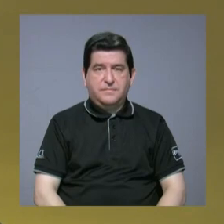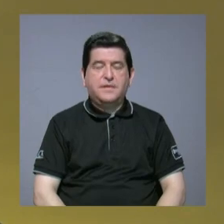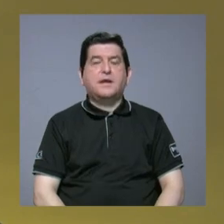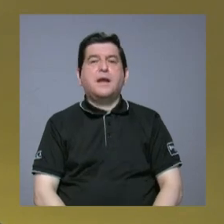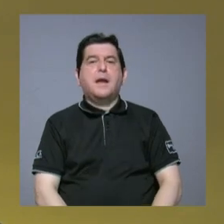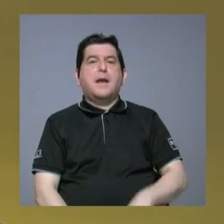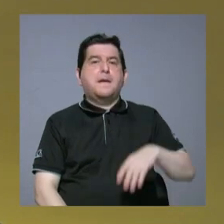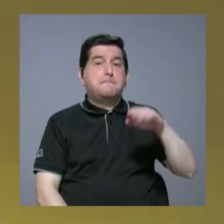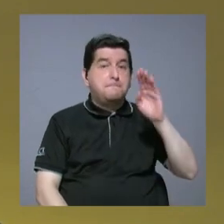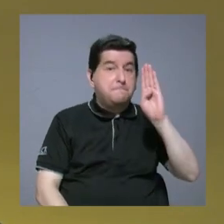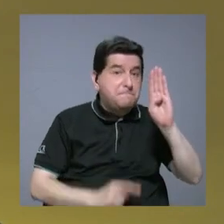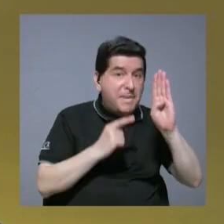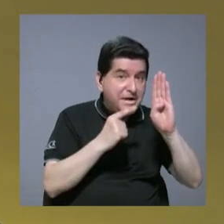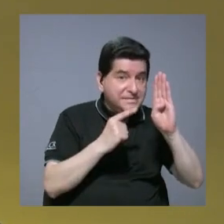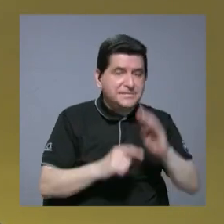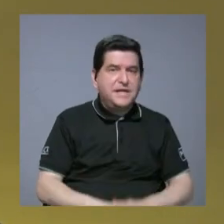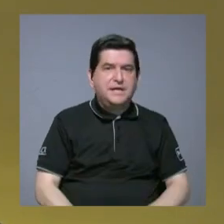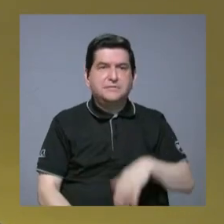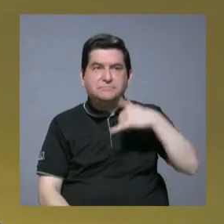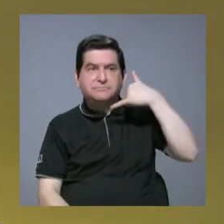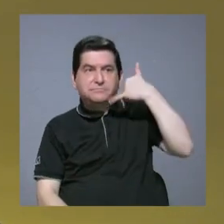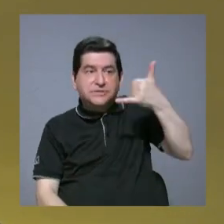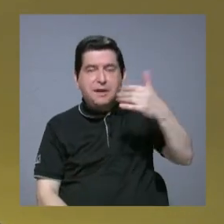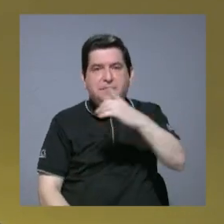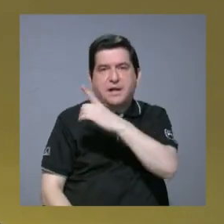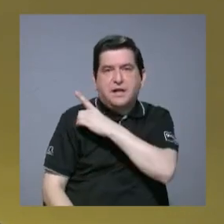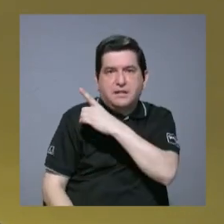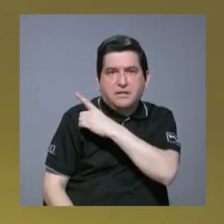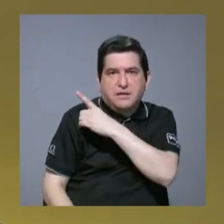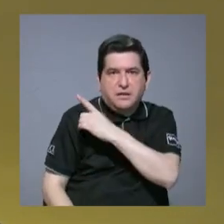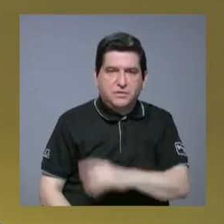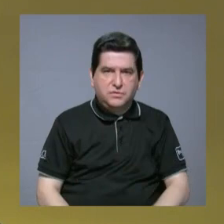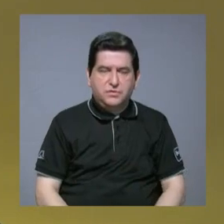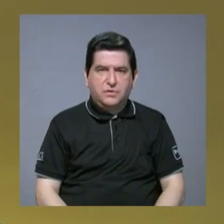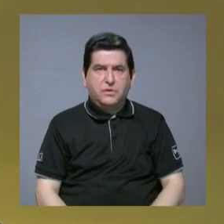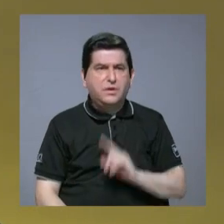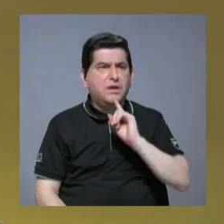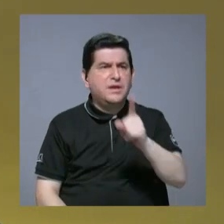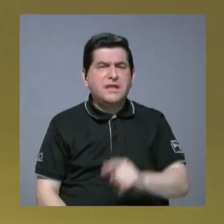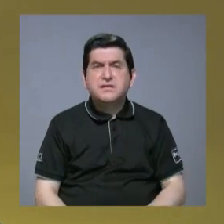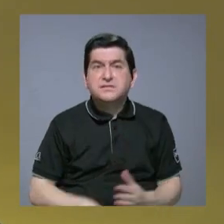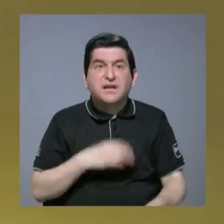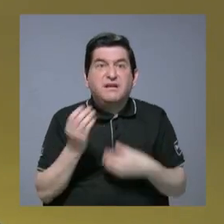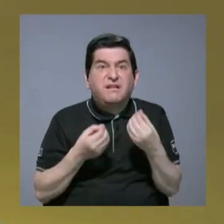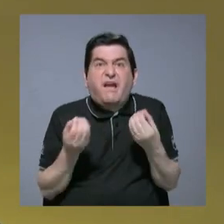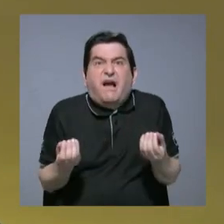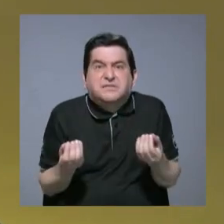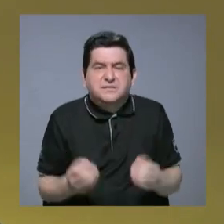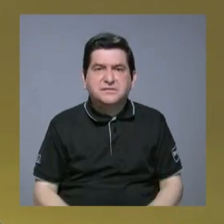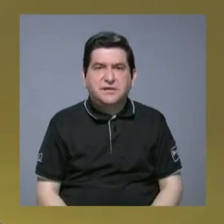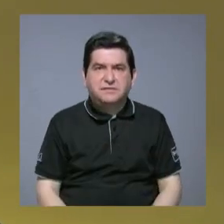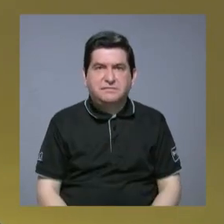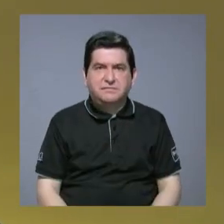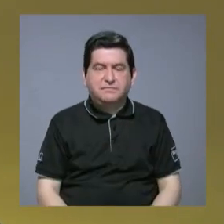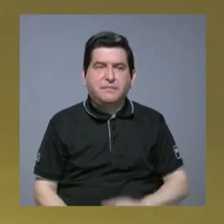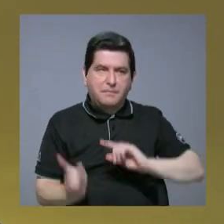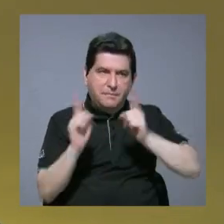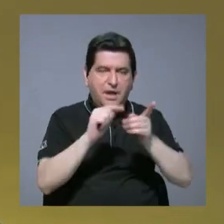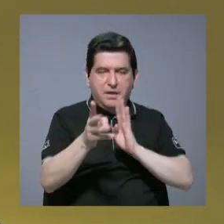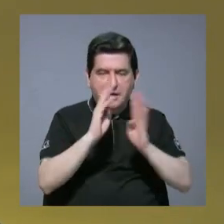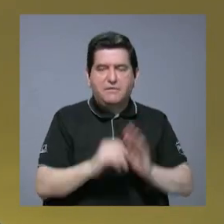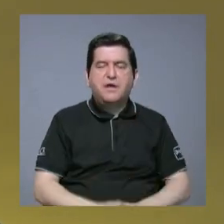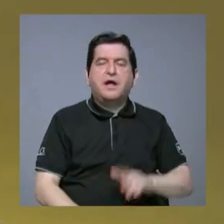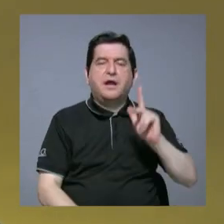Bernstein llama al director y le dice que qué hace. Entonces él le dice que va a ir con Katharine